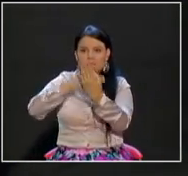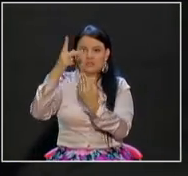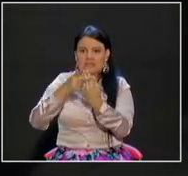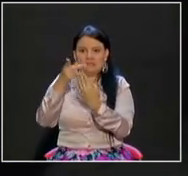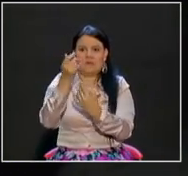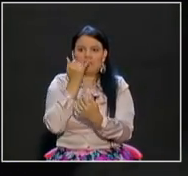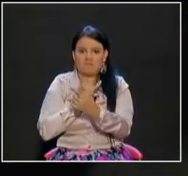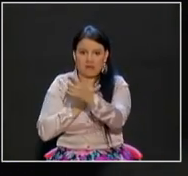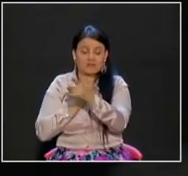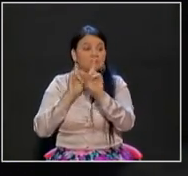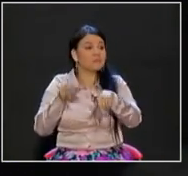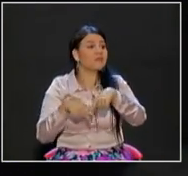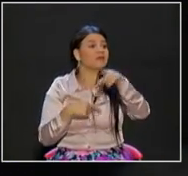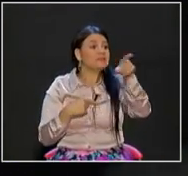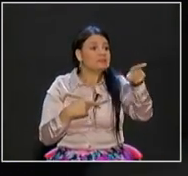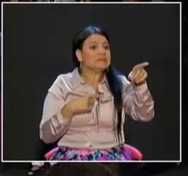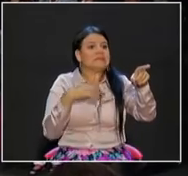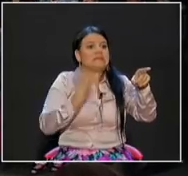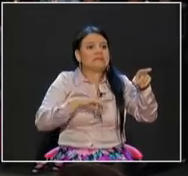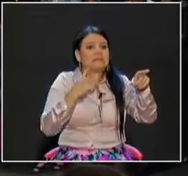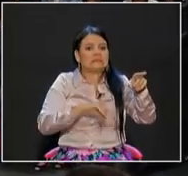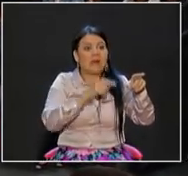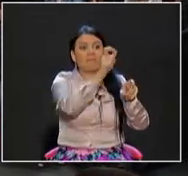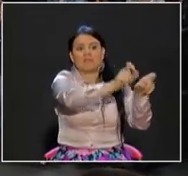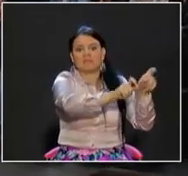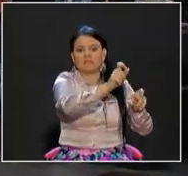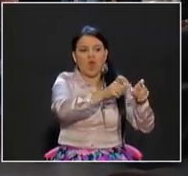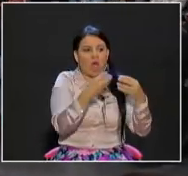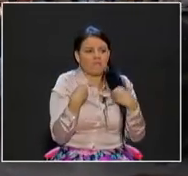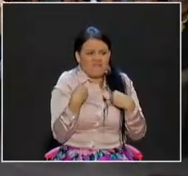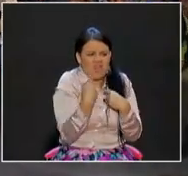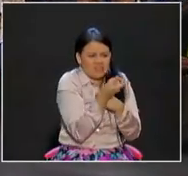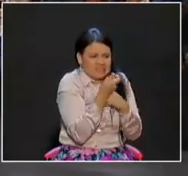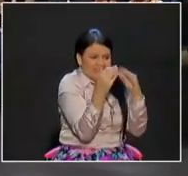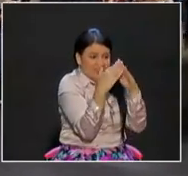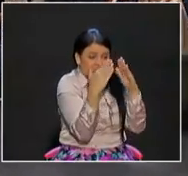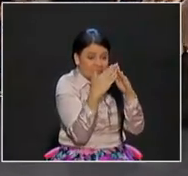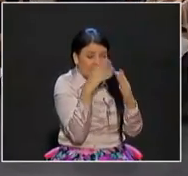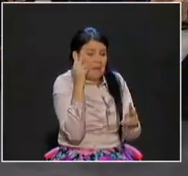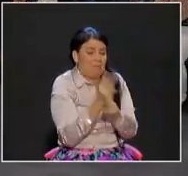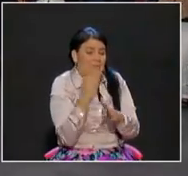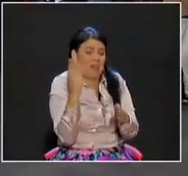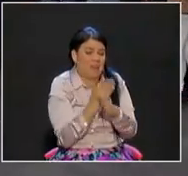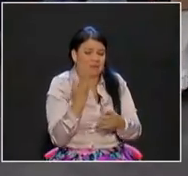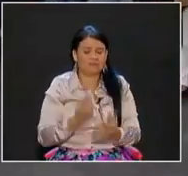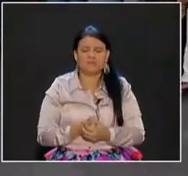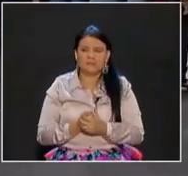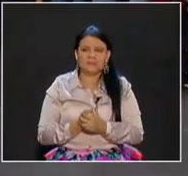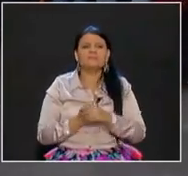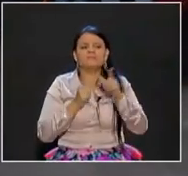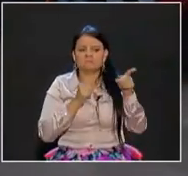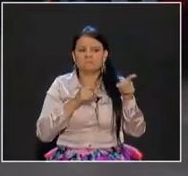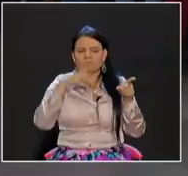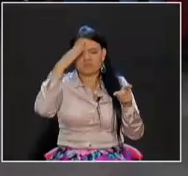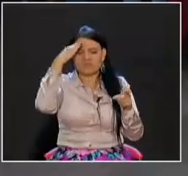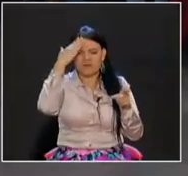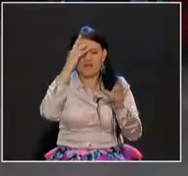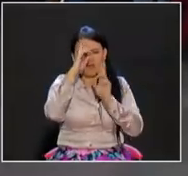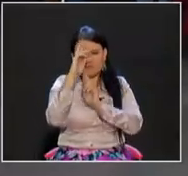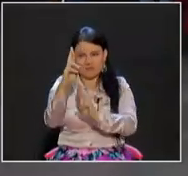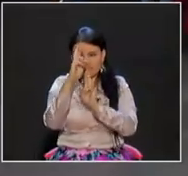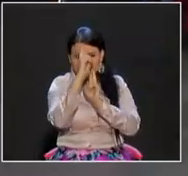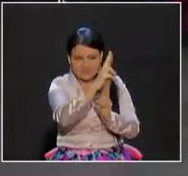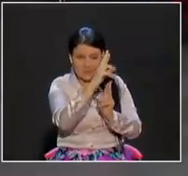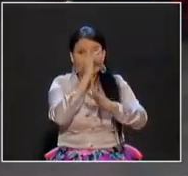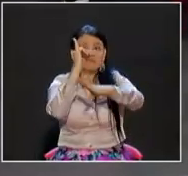proyecto entonces por supuesto que hay que seguir todos los mecanismos legales esos responsabilidad tienen que hacer es una obligación pero con el mayor respeto por la institucionalidad